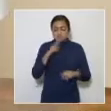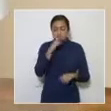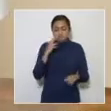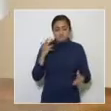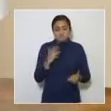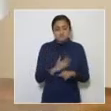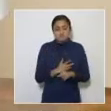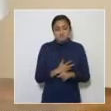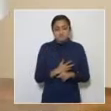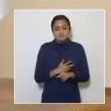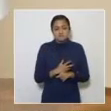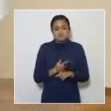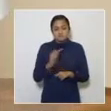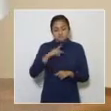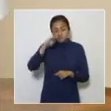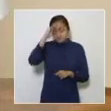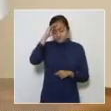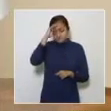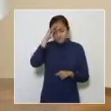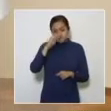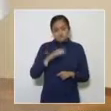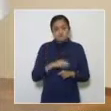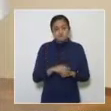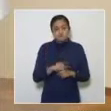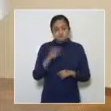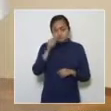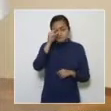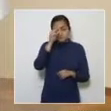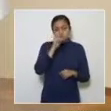responsables, conscientes,